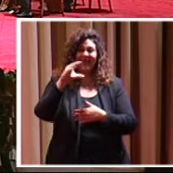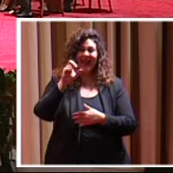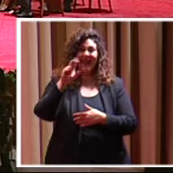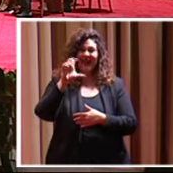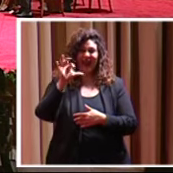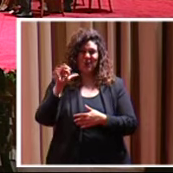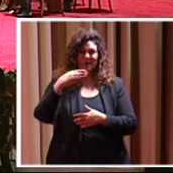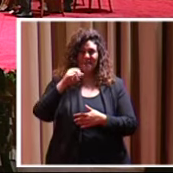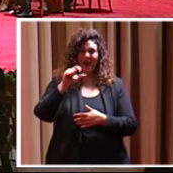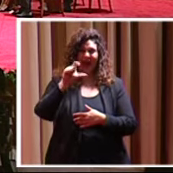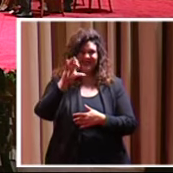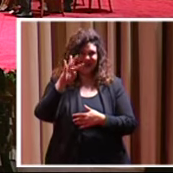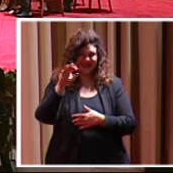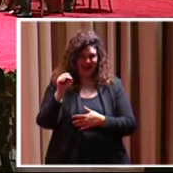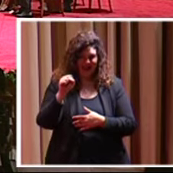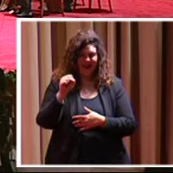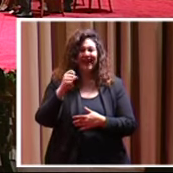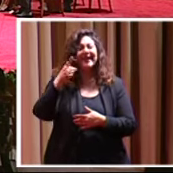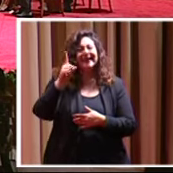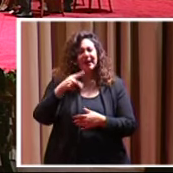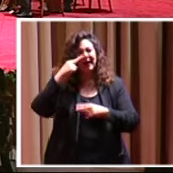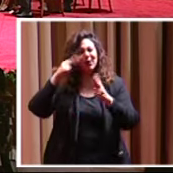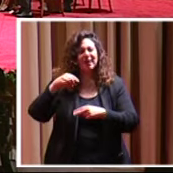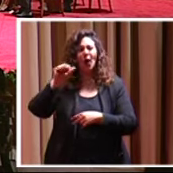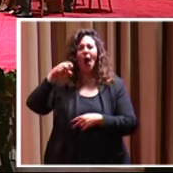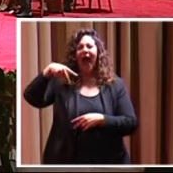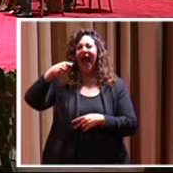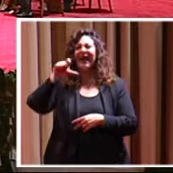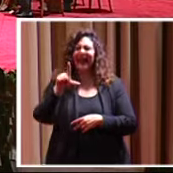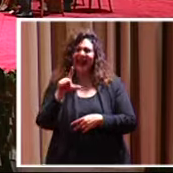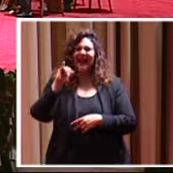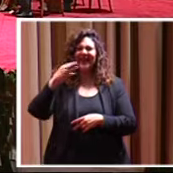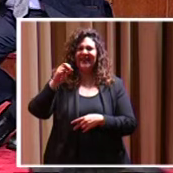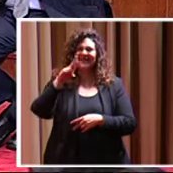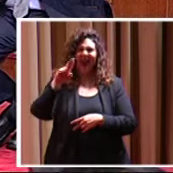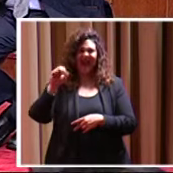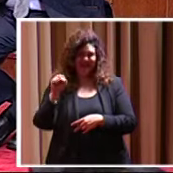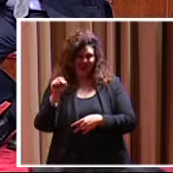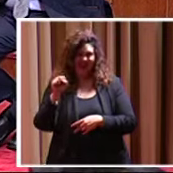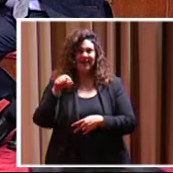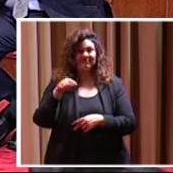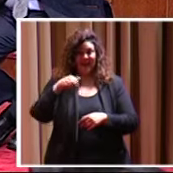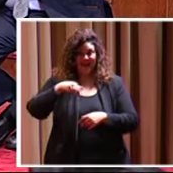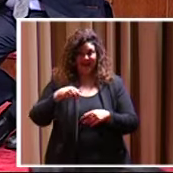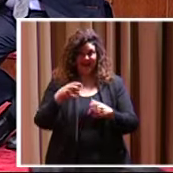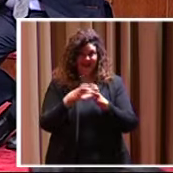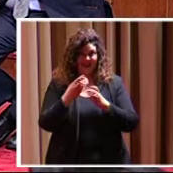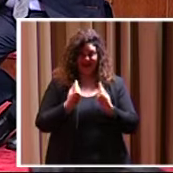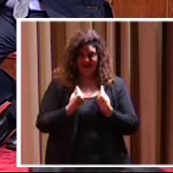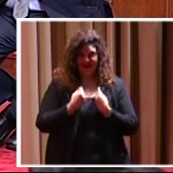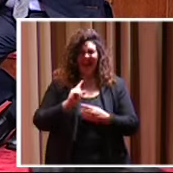al reconocimiento que se le hace a Ángel Ibarra, un físico afincado en nuestra tierra, director de ese